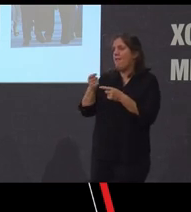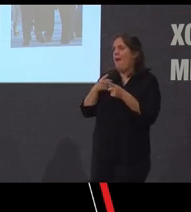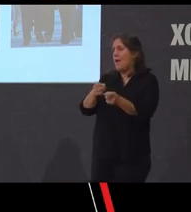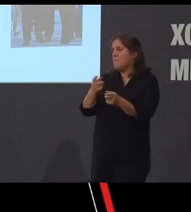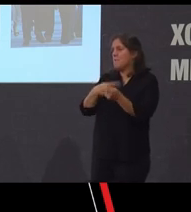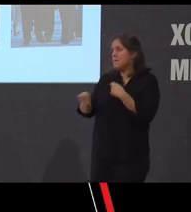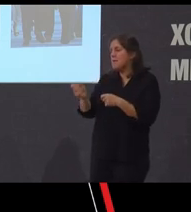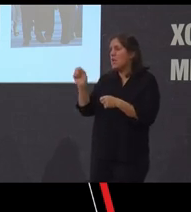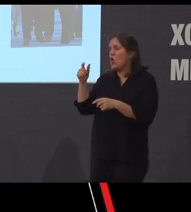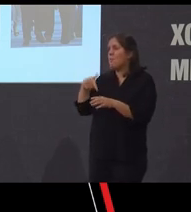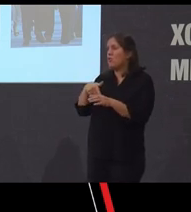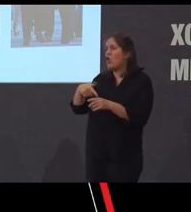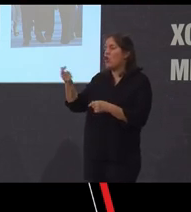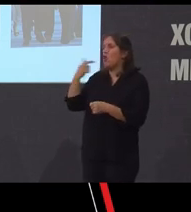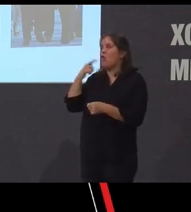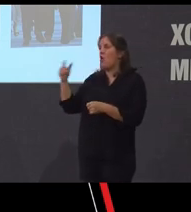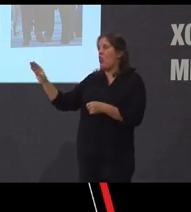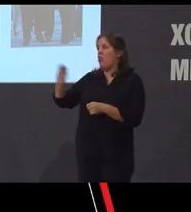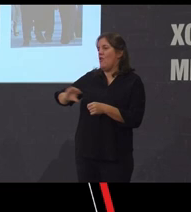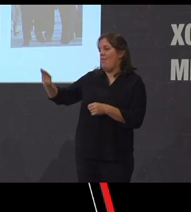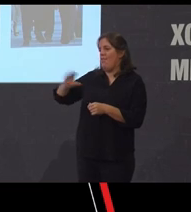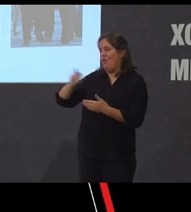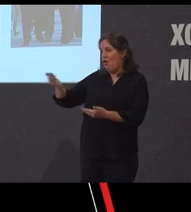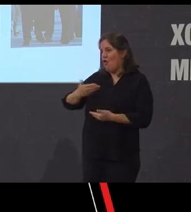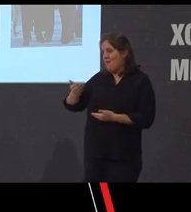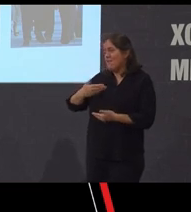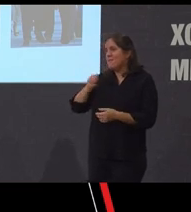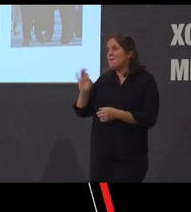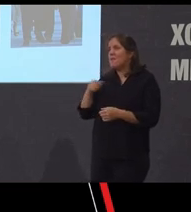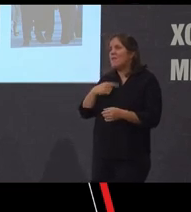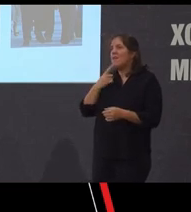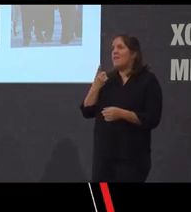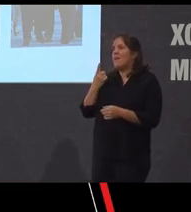armas, das donacións que lle facía xente importante,